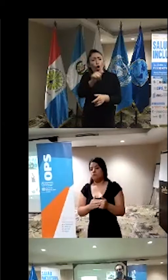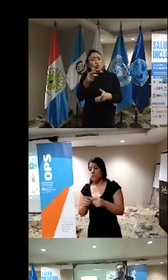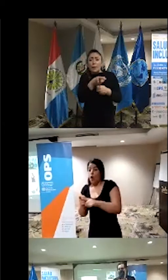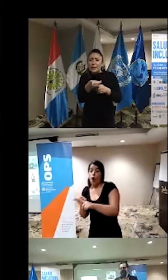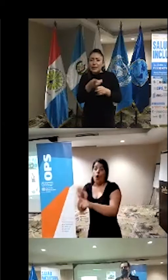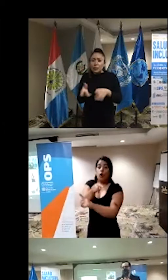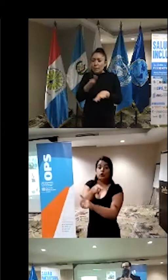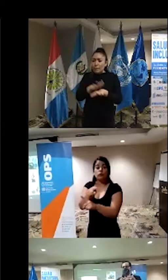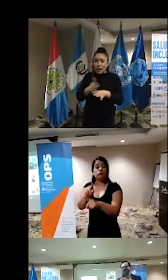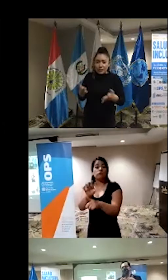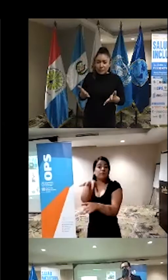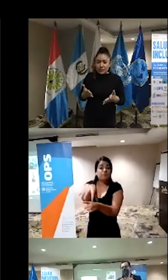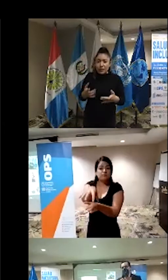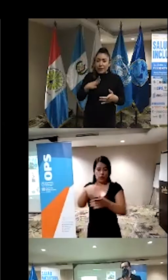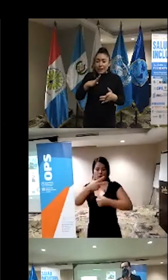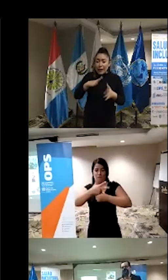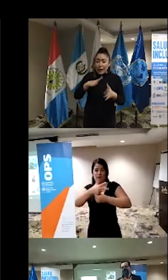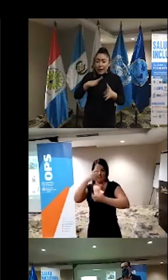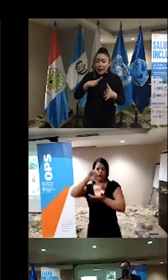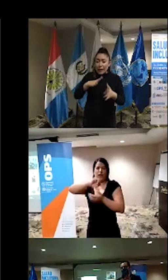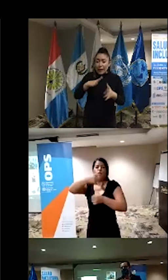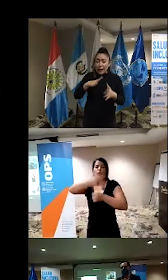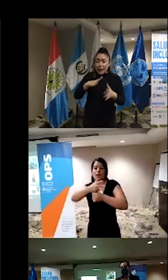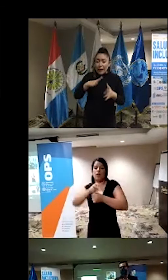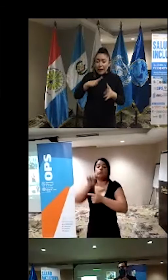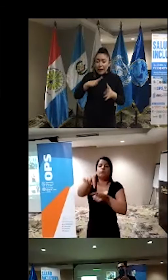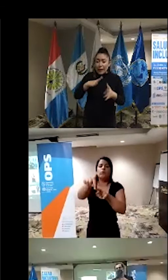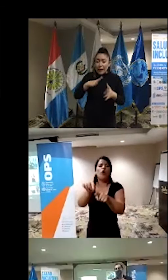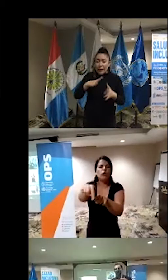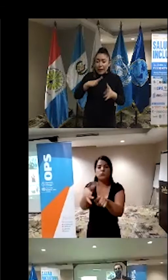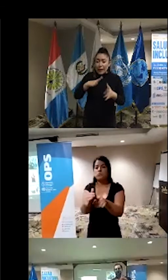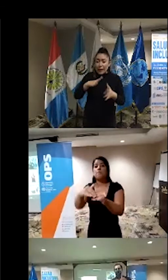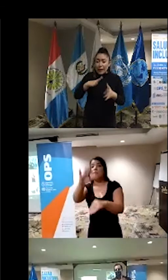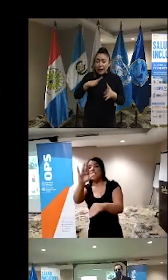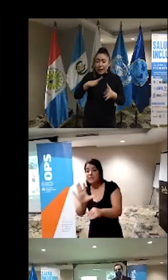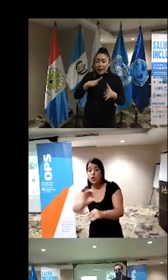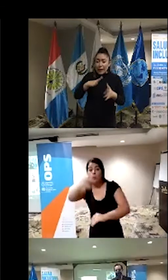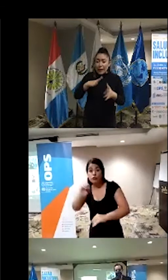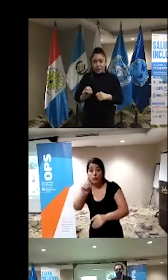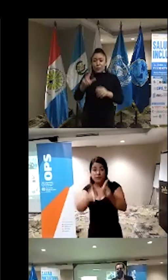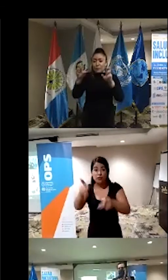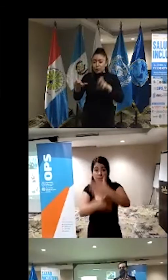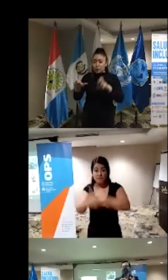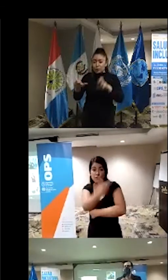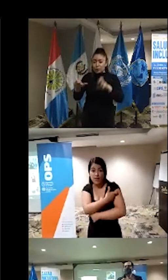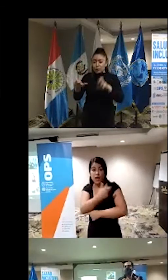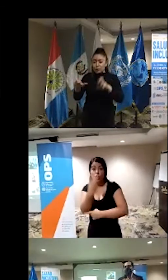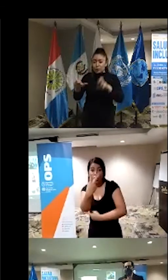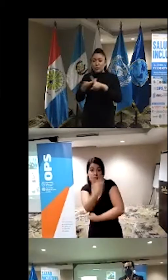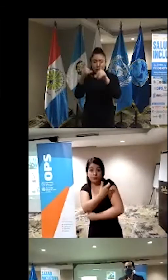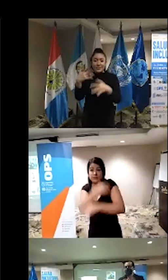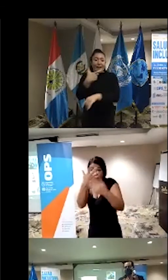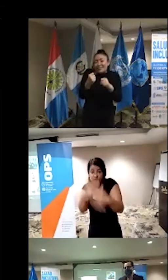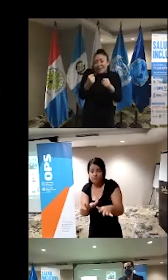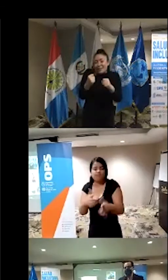departamento en donde más del 5% de la población con discapacidad ya tenga su esquema completo. Entonces, si hacemos una